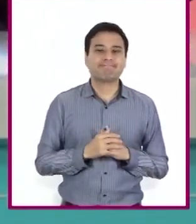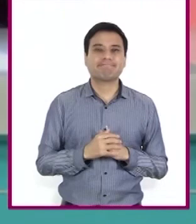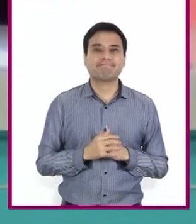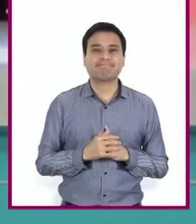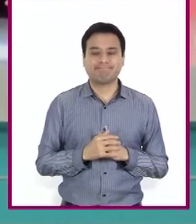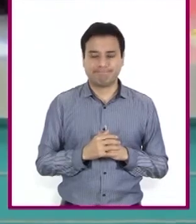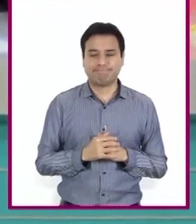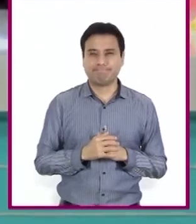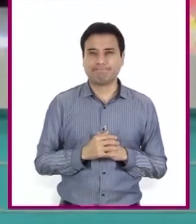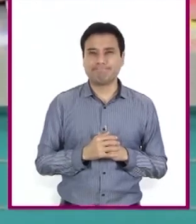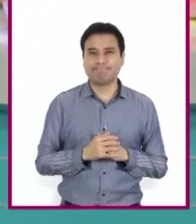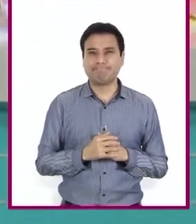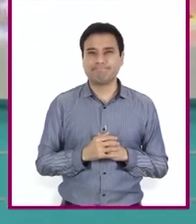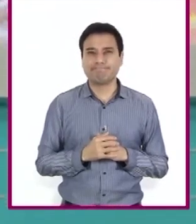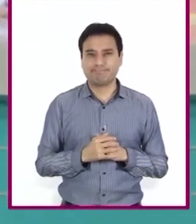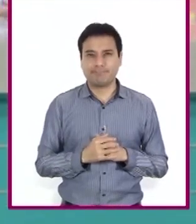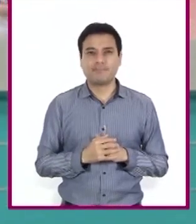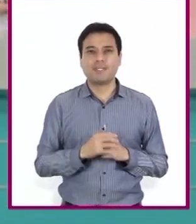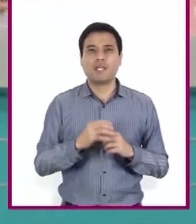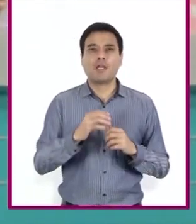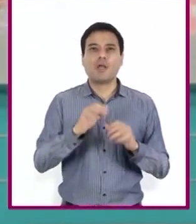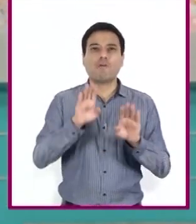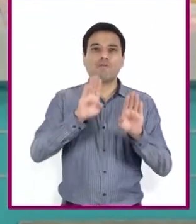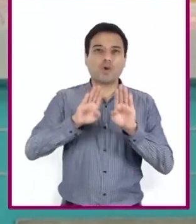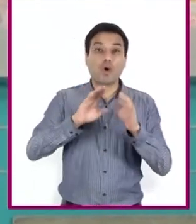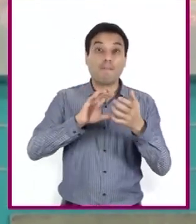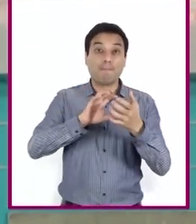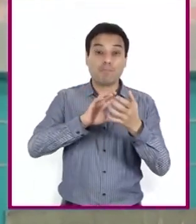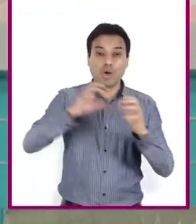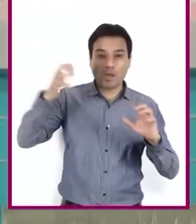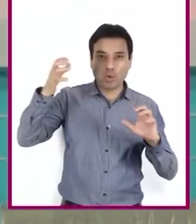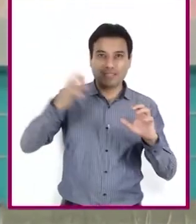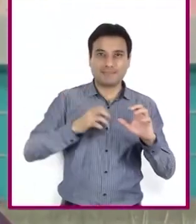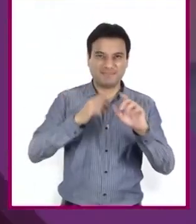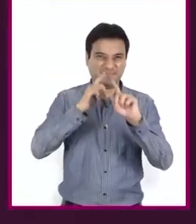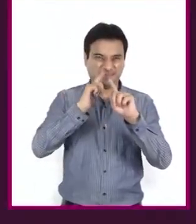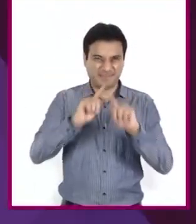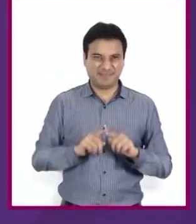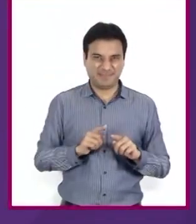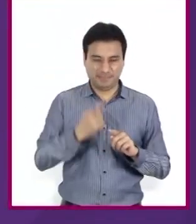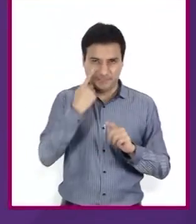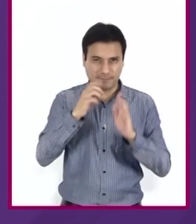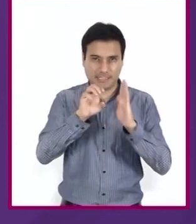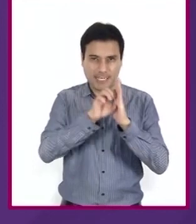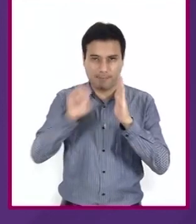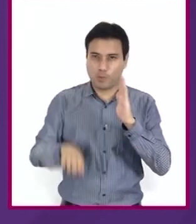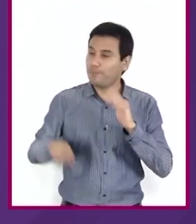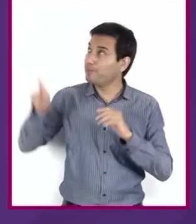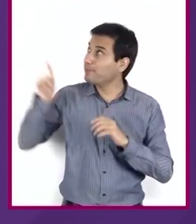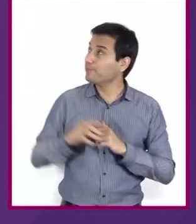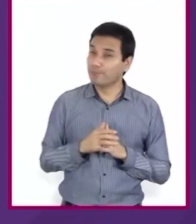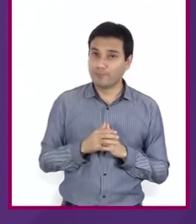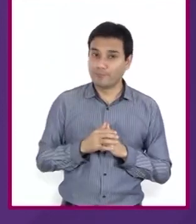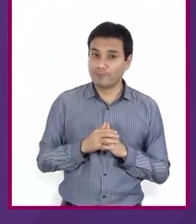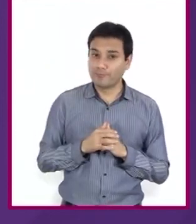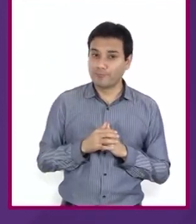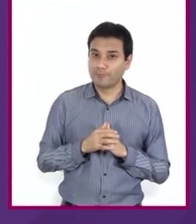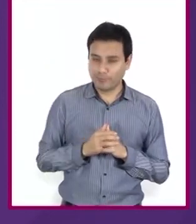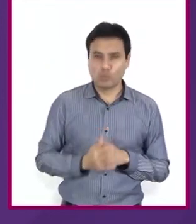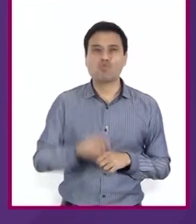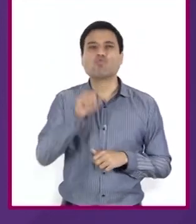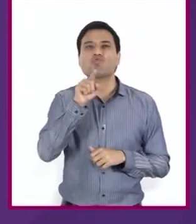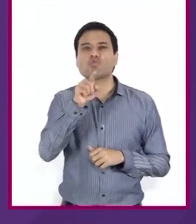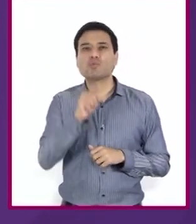y clasificación de las biomoléculas analizadas, como se muestra en el ejemplo. Carbohidratos,